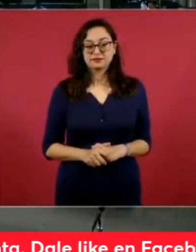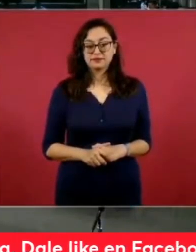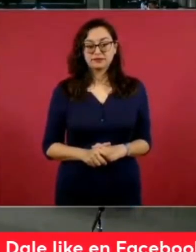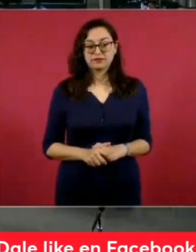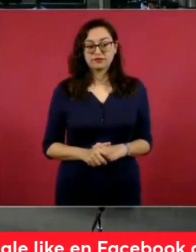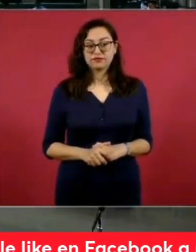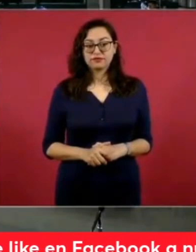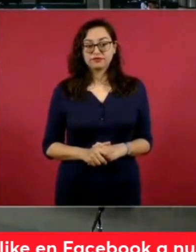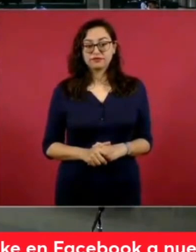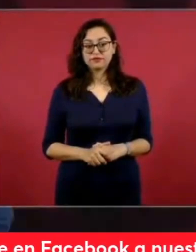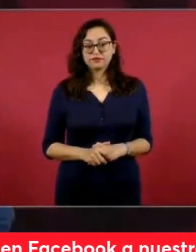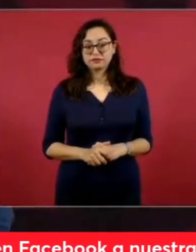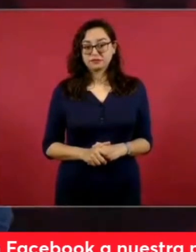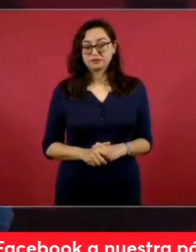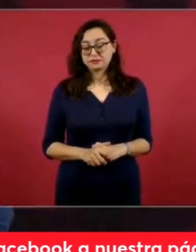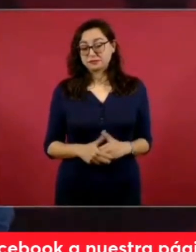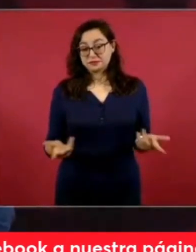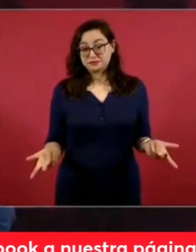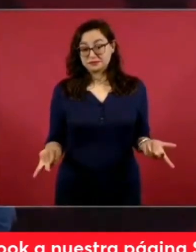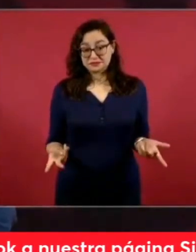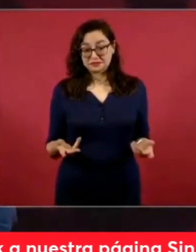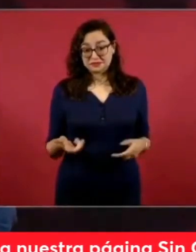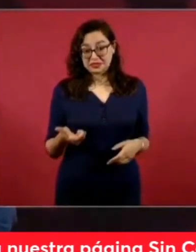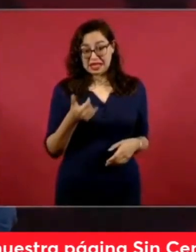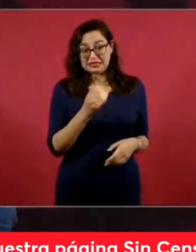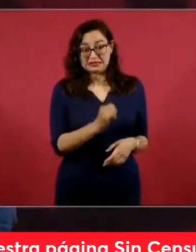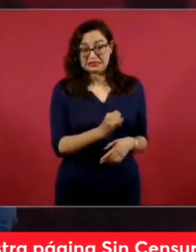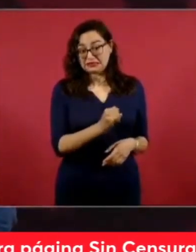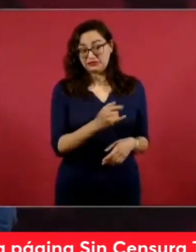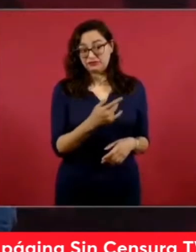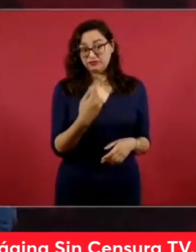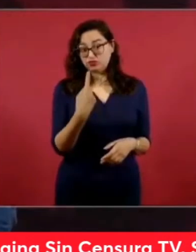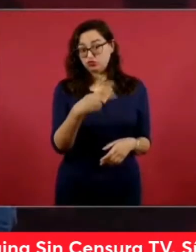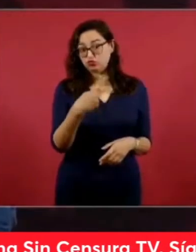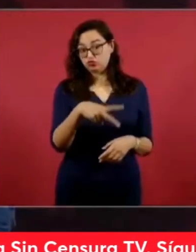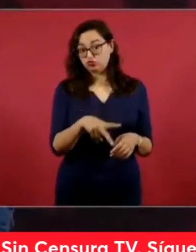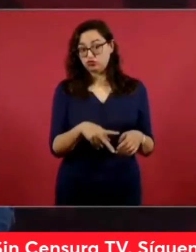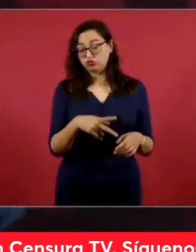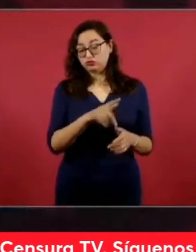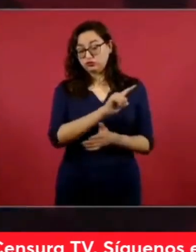general o la opinión pública, porque eran los dueños de los periódicos.